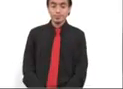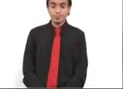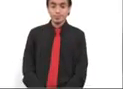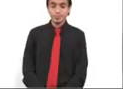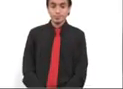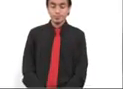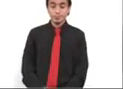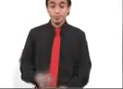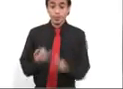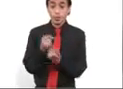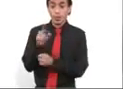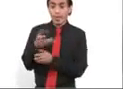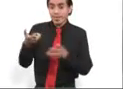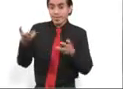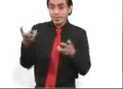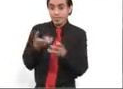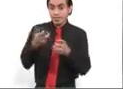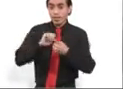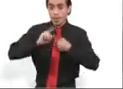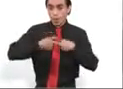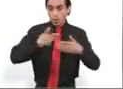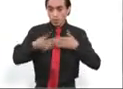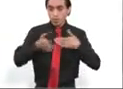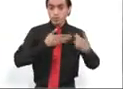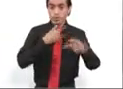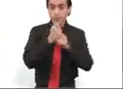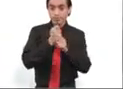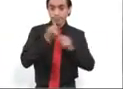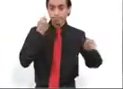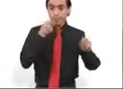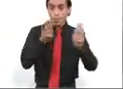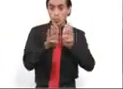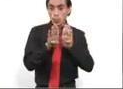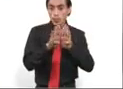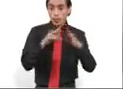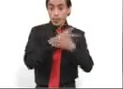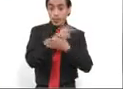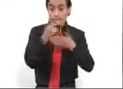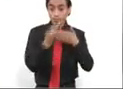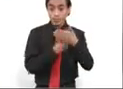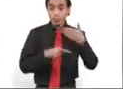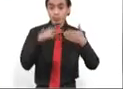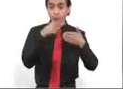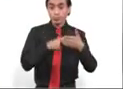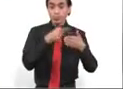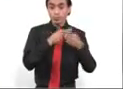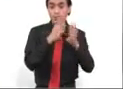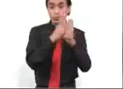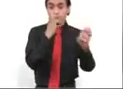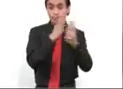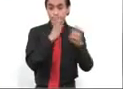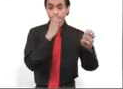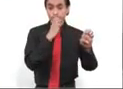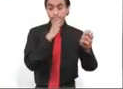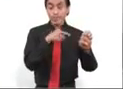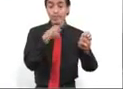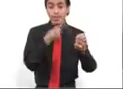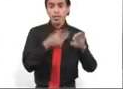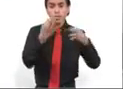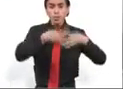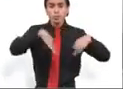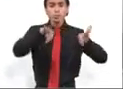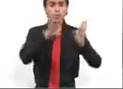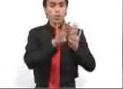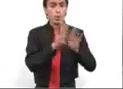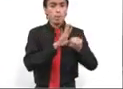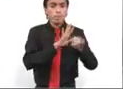hizo y encabezó una innovación en el transporte, que fue el proyecto de Metrobús. ¿Qué es lo que fue importante y cuál fue el